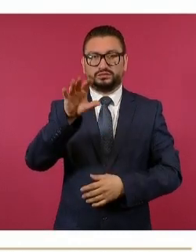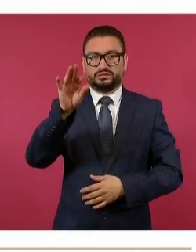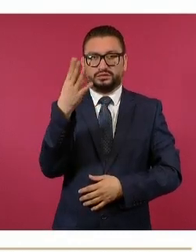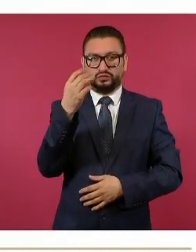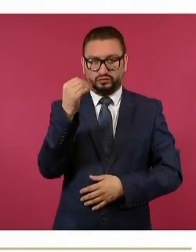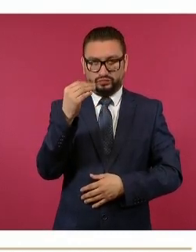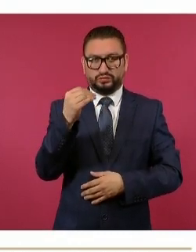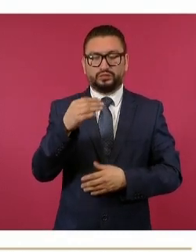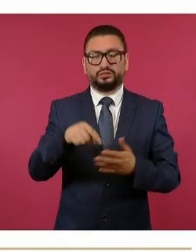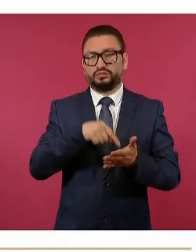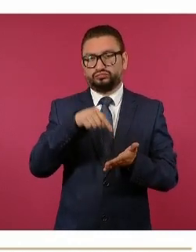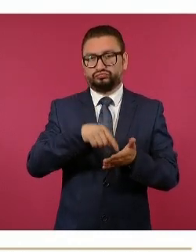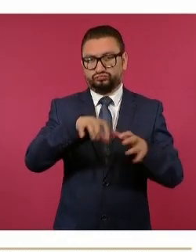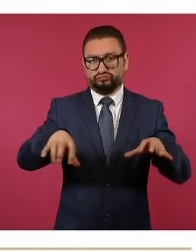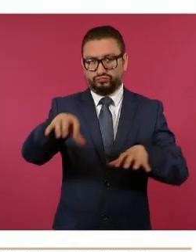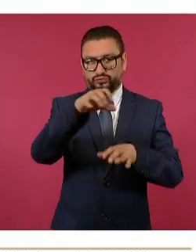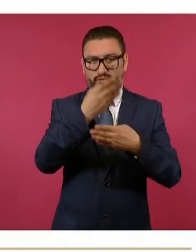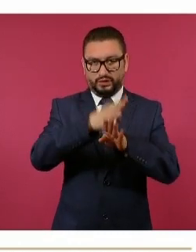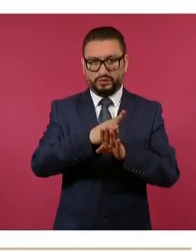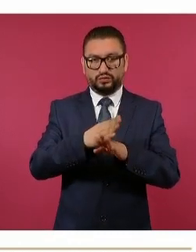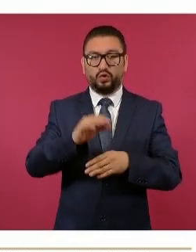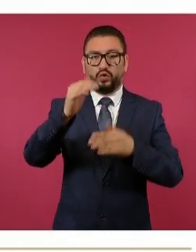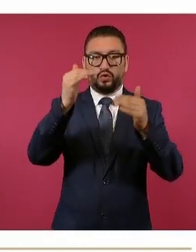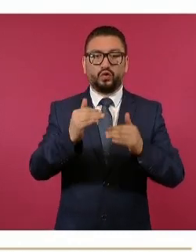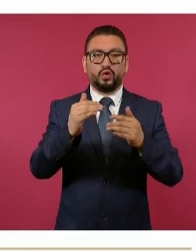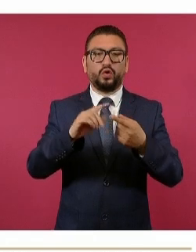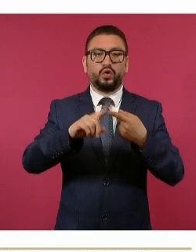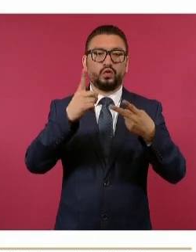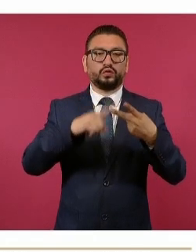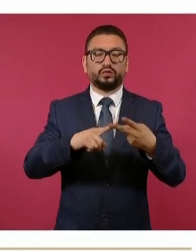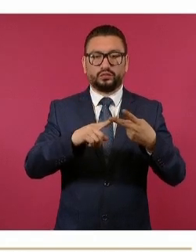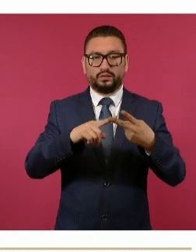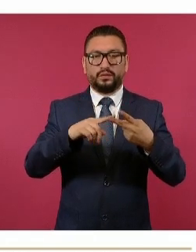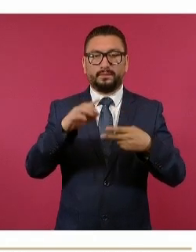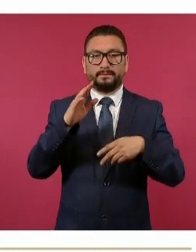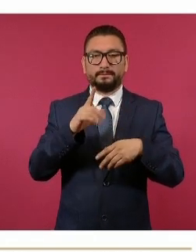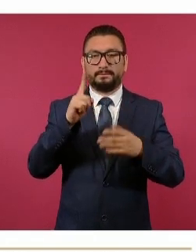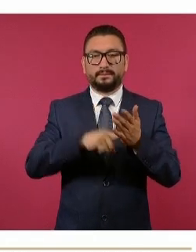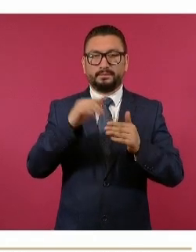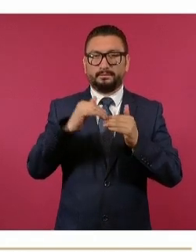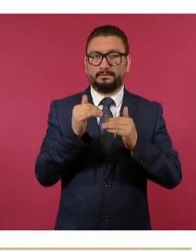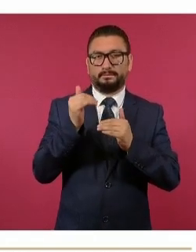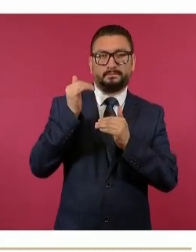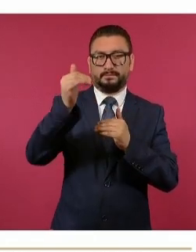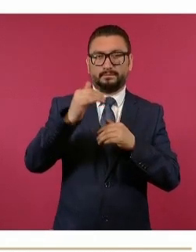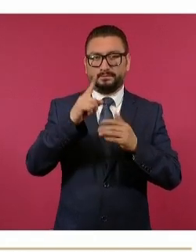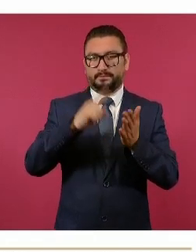3,149 sucursales. El siguiente banco que nos sigue, tenemos más de 1,000 sucursales